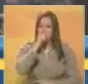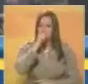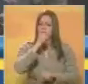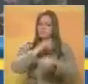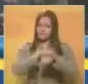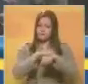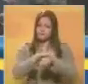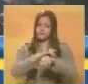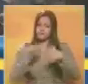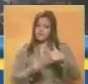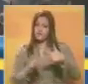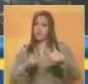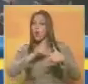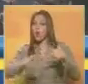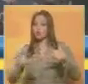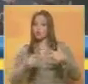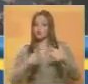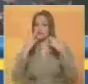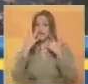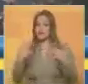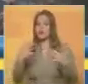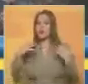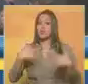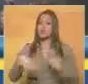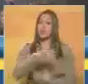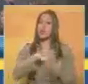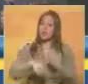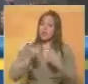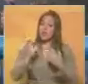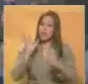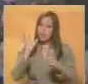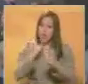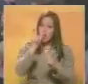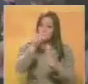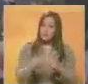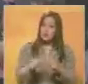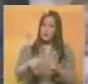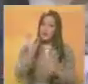lugar en Minnesota lo que evidenció sus problemas para atraer al voto más conservador